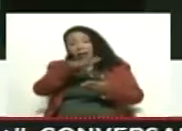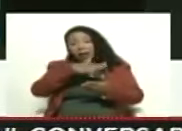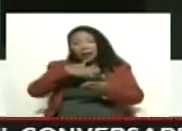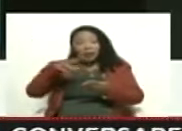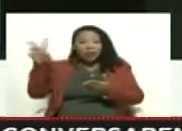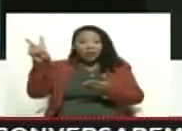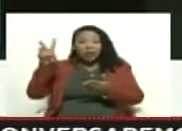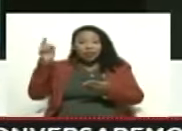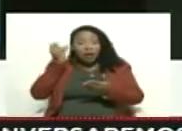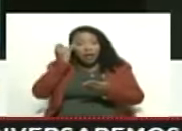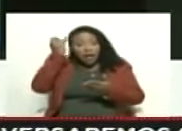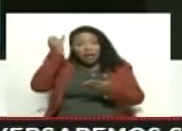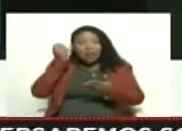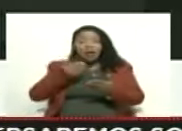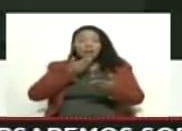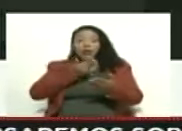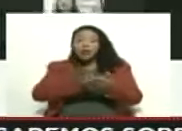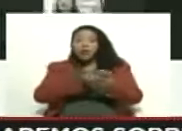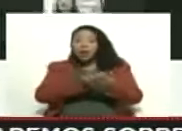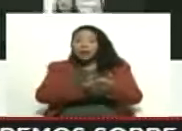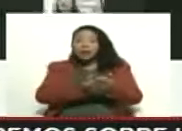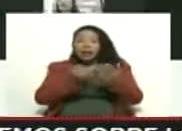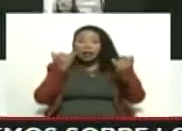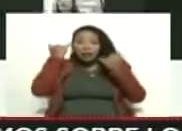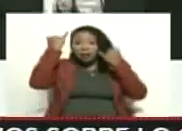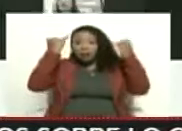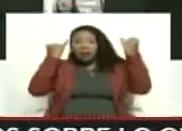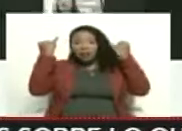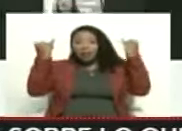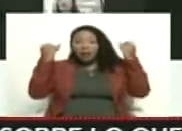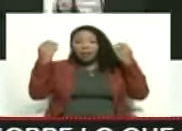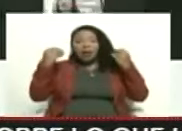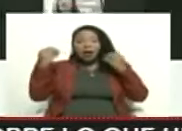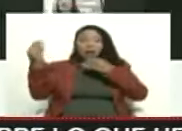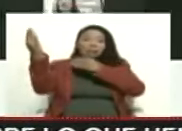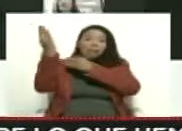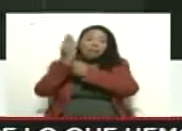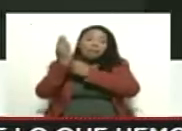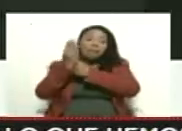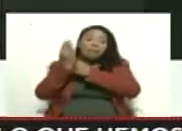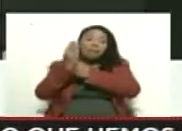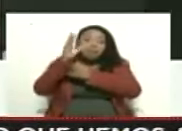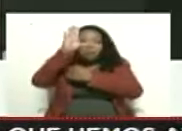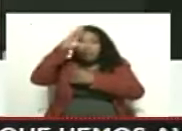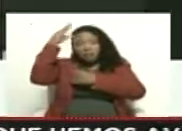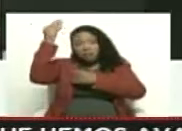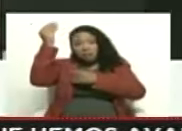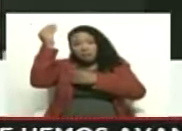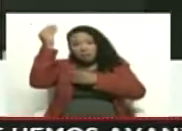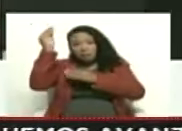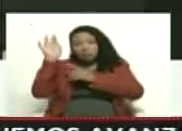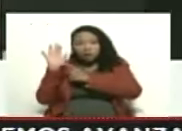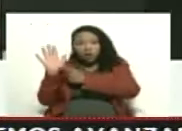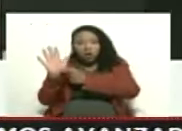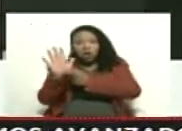de Venezuela en ejercicio de sus poderes creadores e invocando la protección de Dios El ejemplo